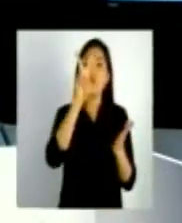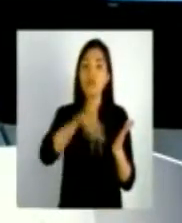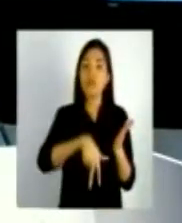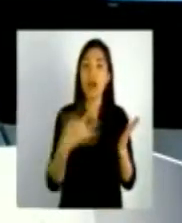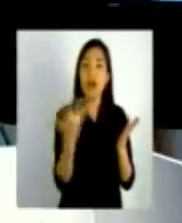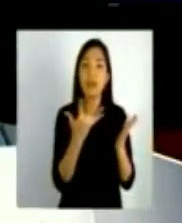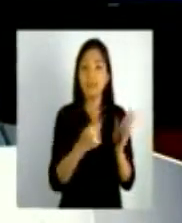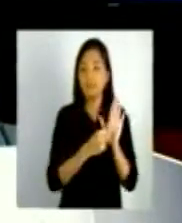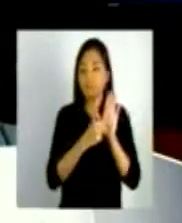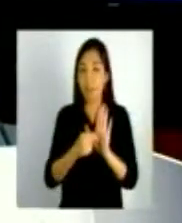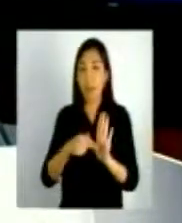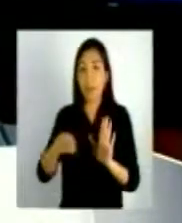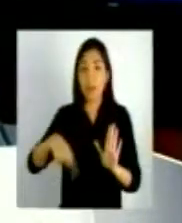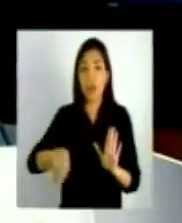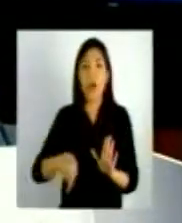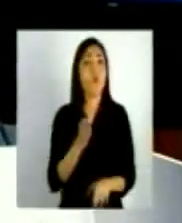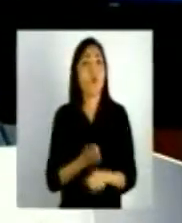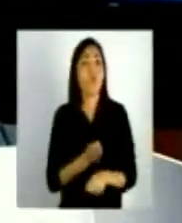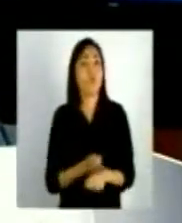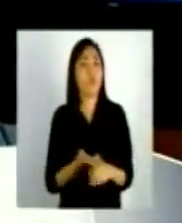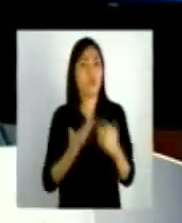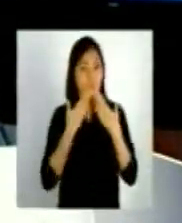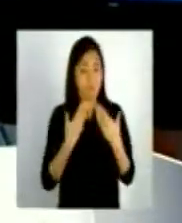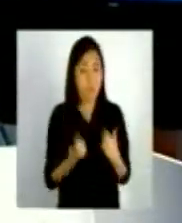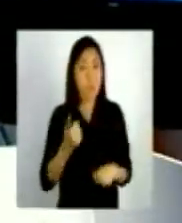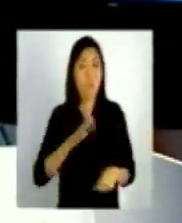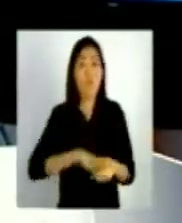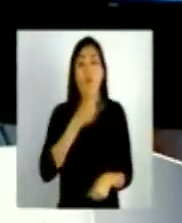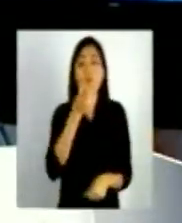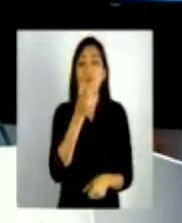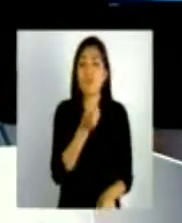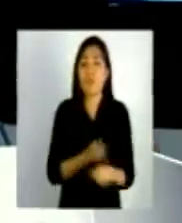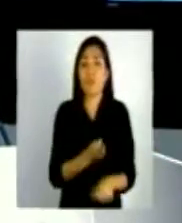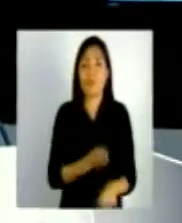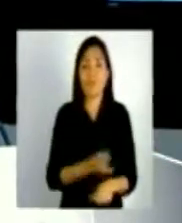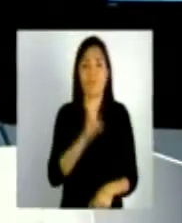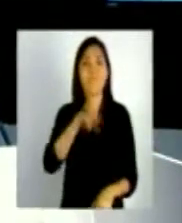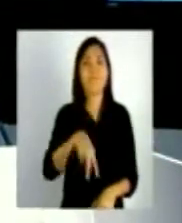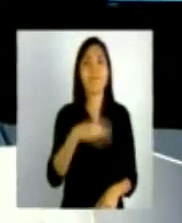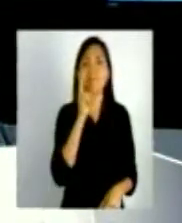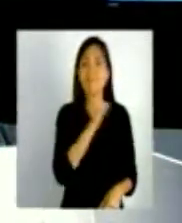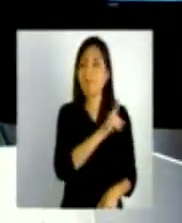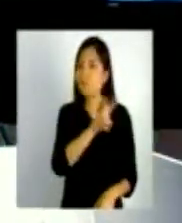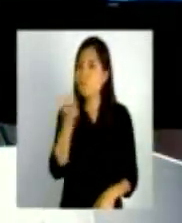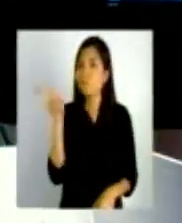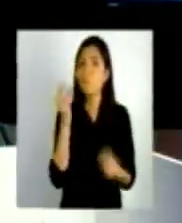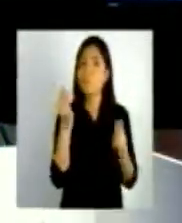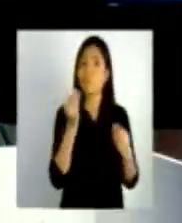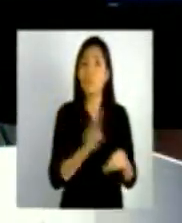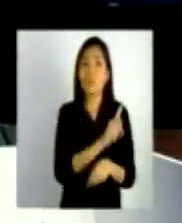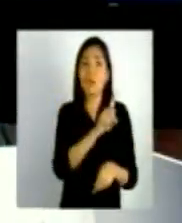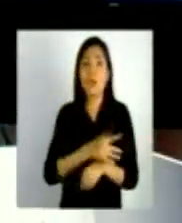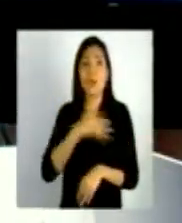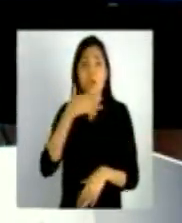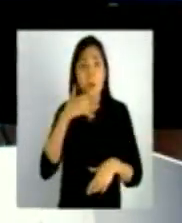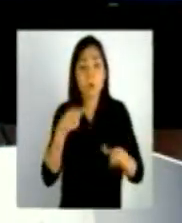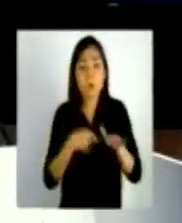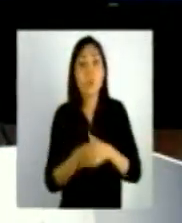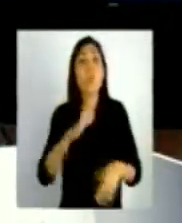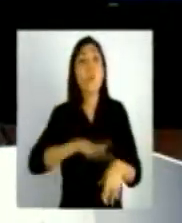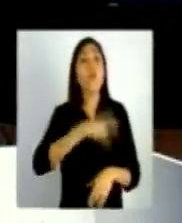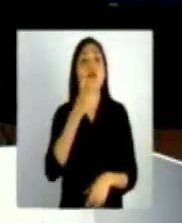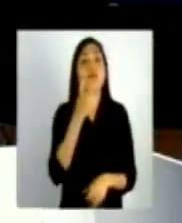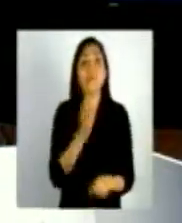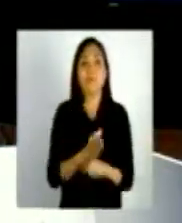estos momentos no existe. Por eso tenemos tantos problemas de corrupción, y por eso estamos